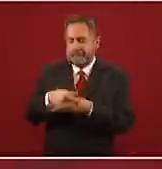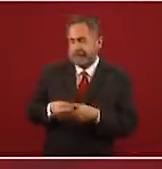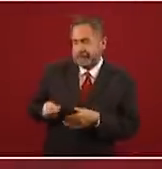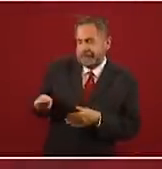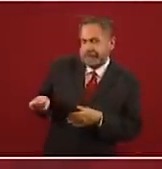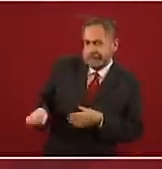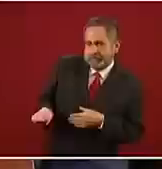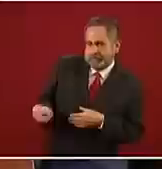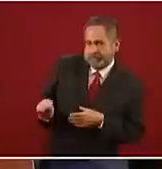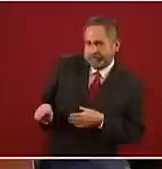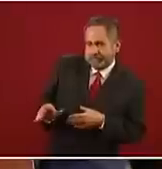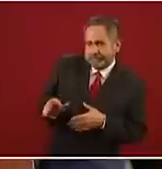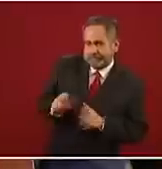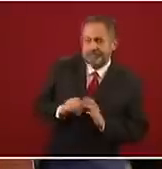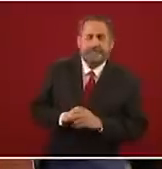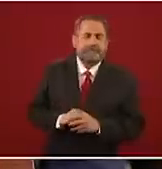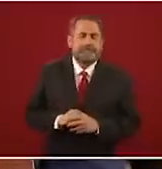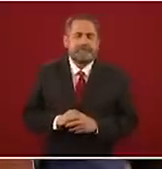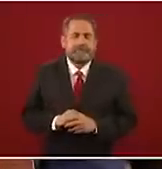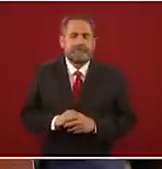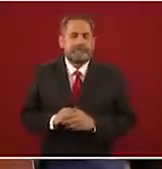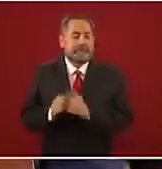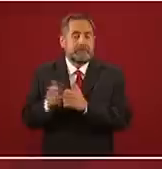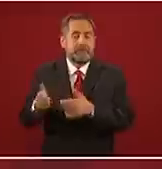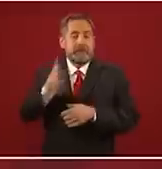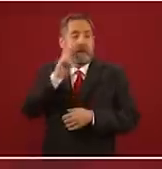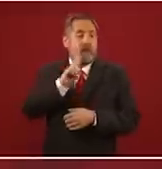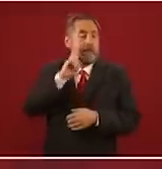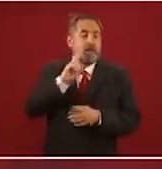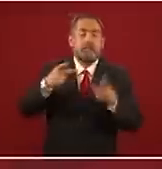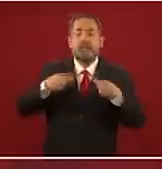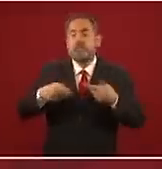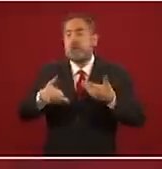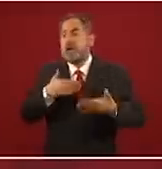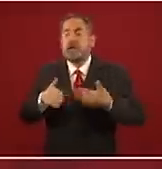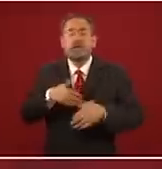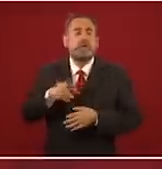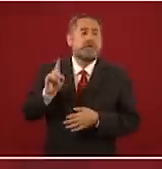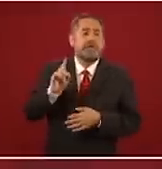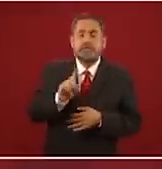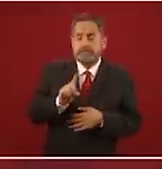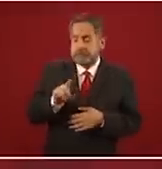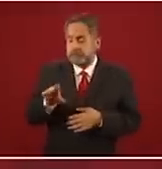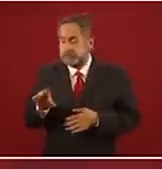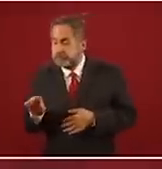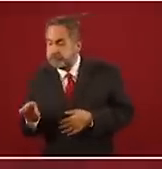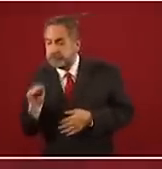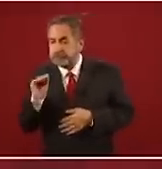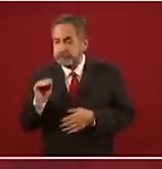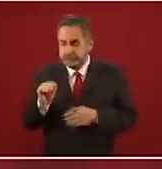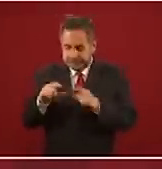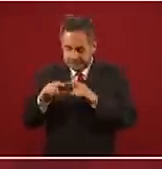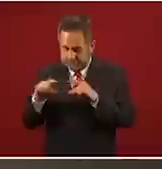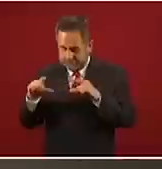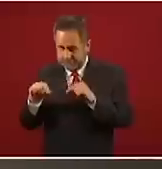en los lugares públicos, dejan cartera con dinero y dejan la